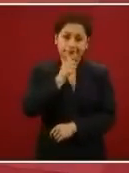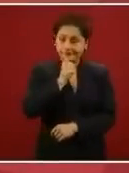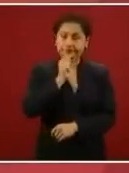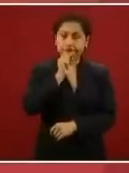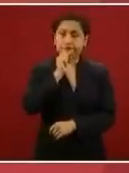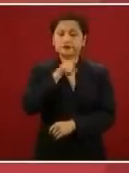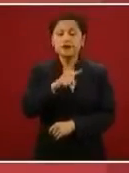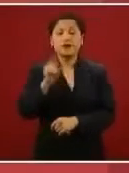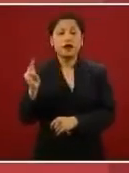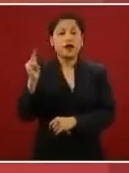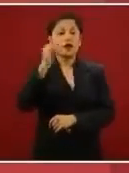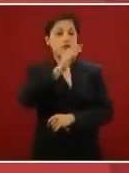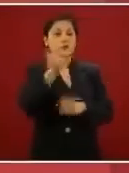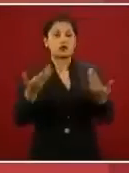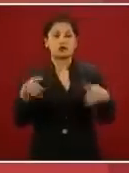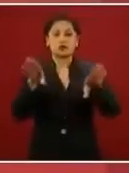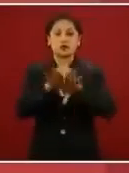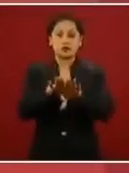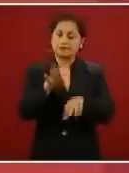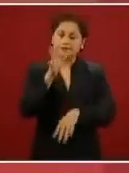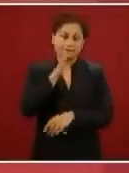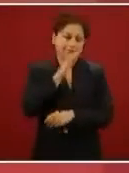aeropuertos, ni actuar